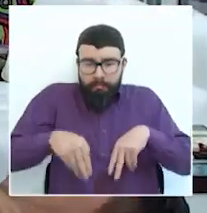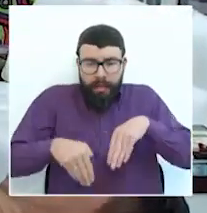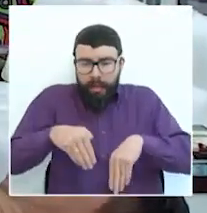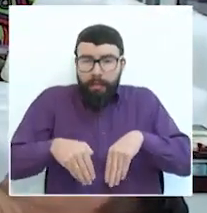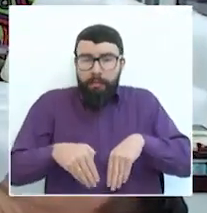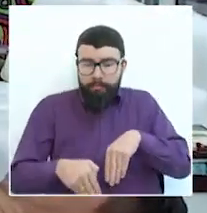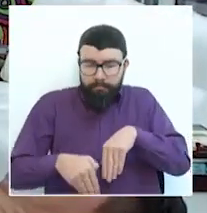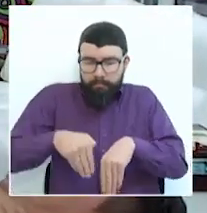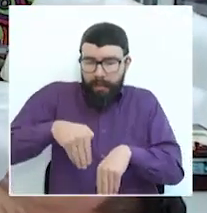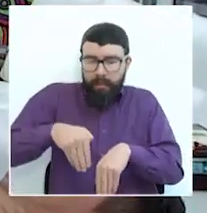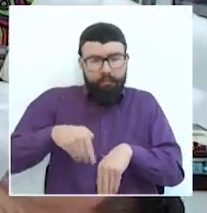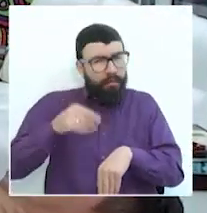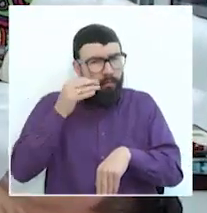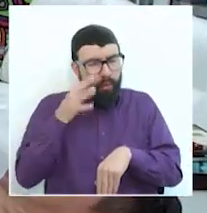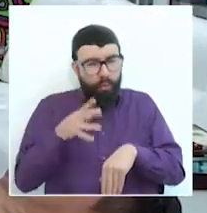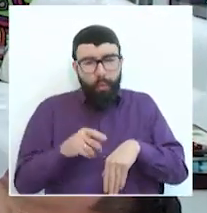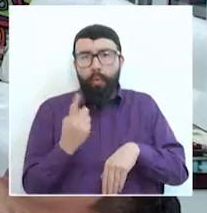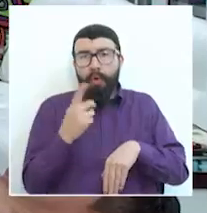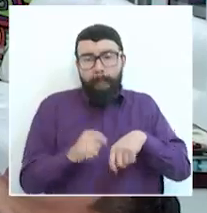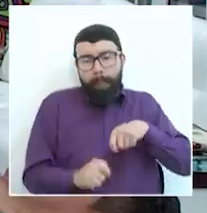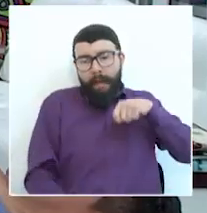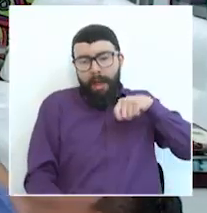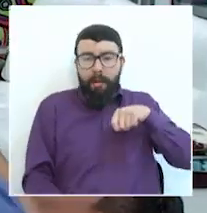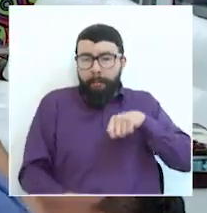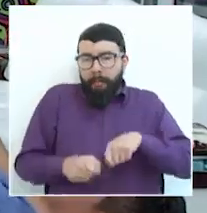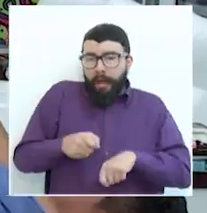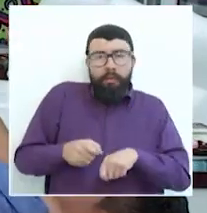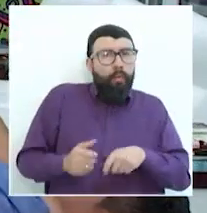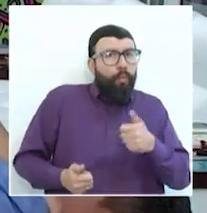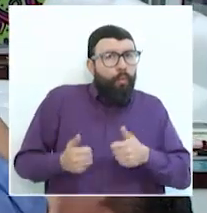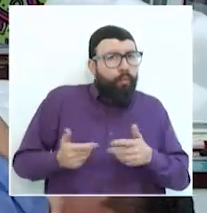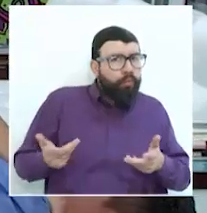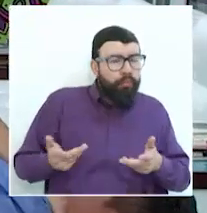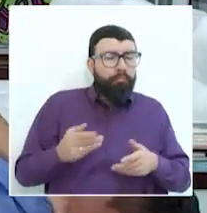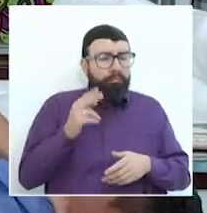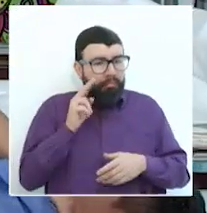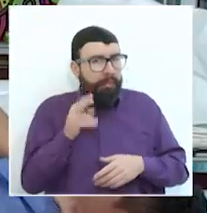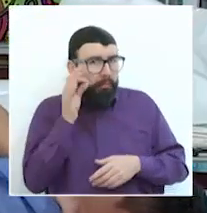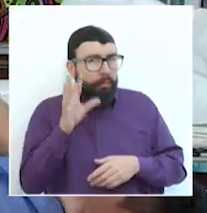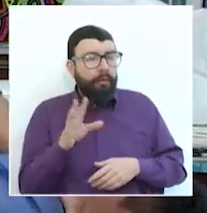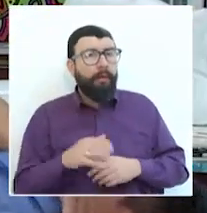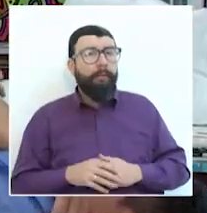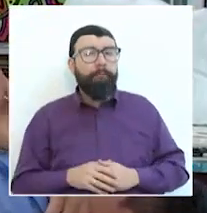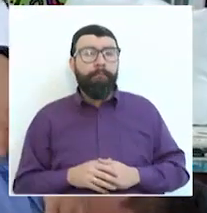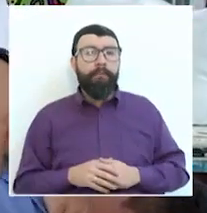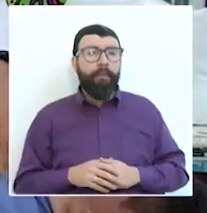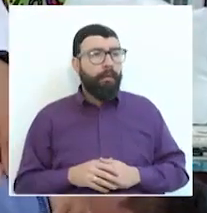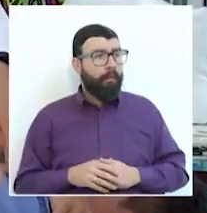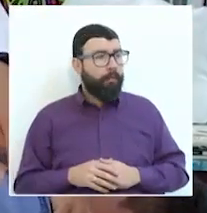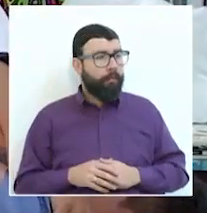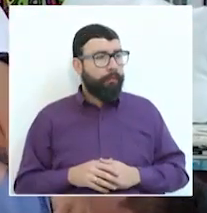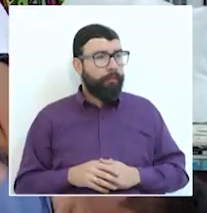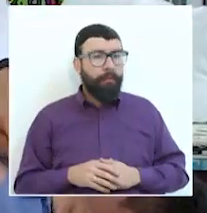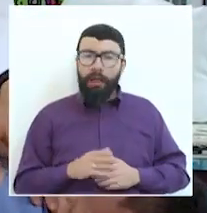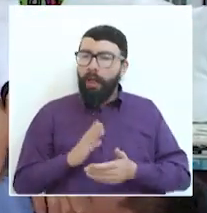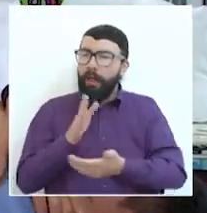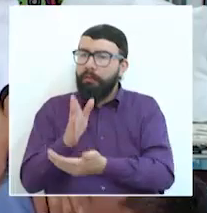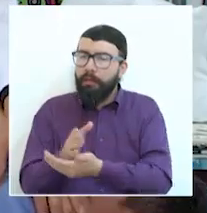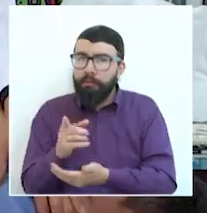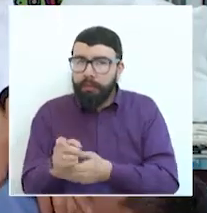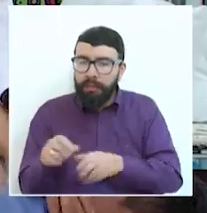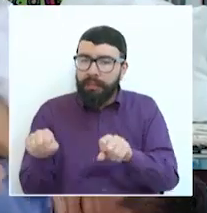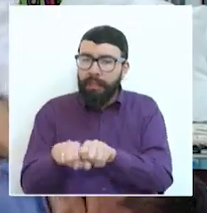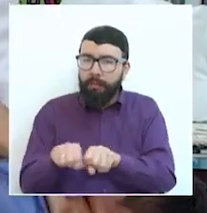si es que una pierna está más larga que la otra. Y ahí el tratamiento es muy sencillo, es ir donde el zapatero a que nos ponga un